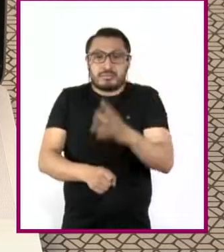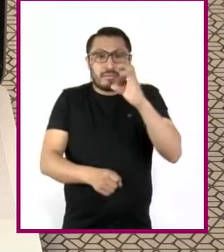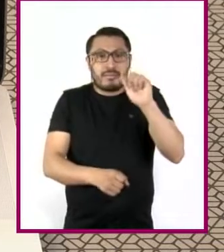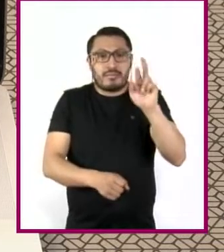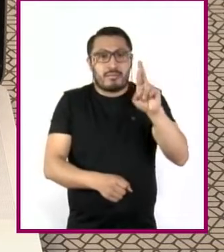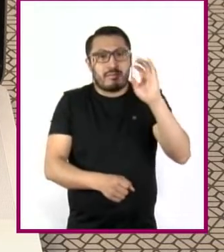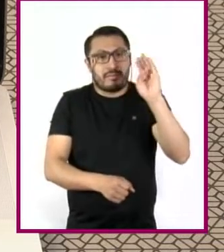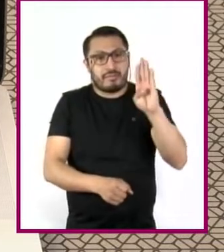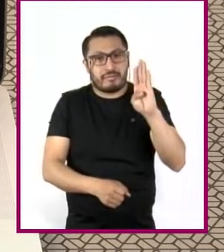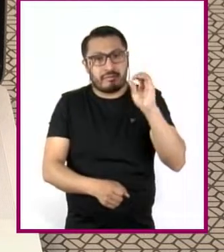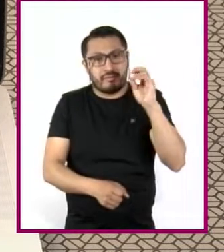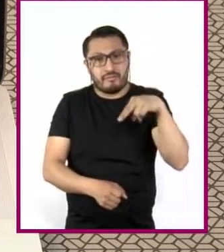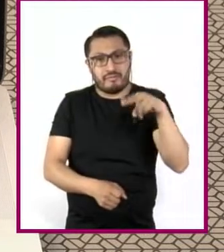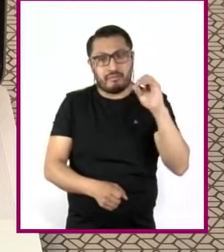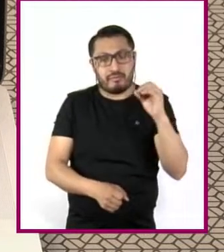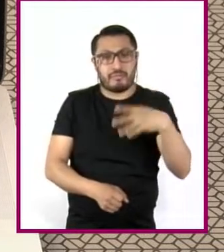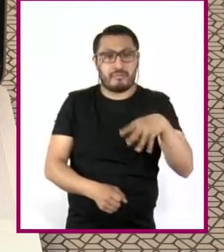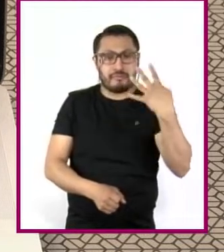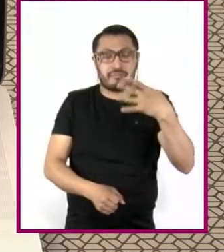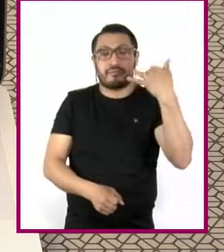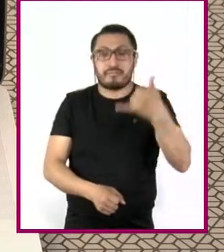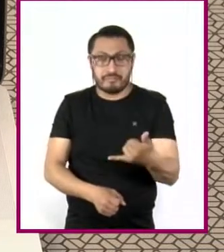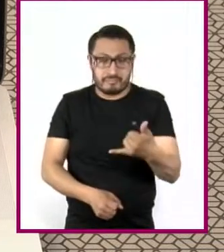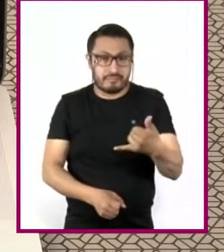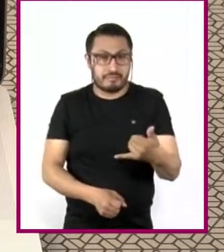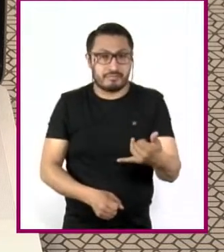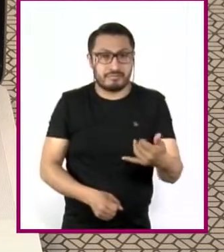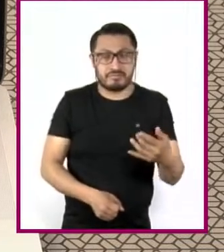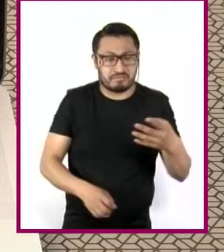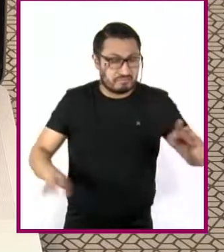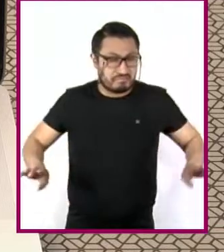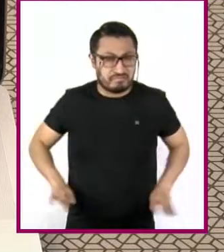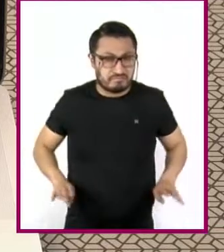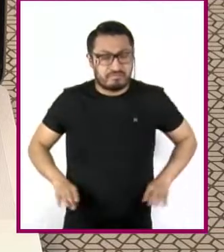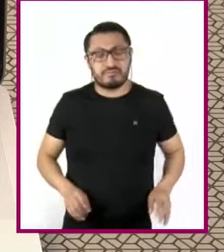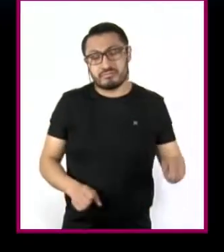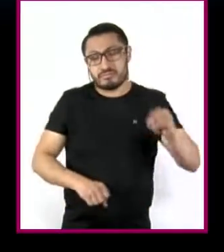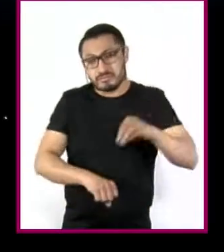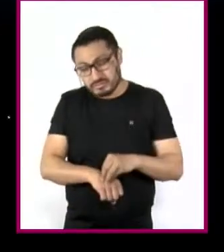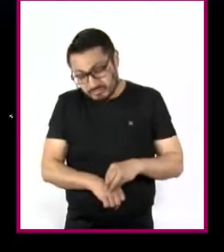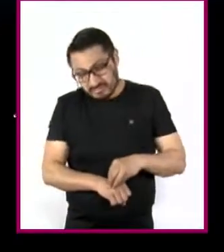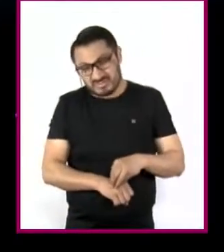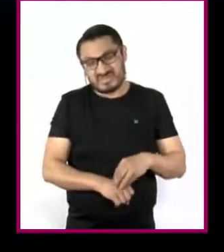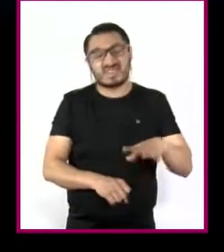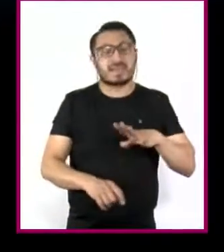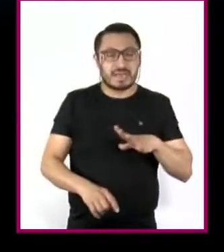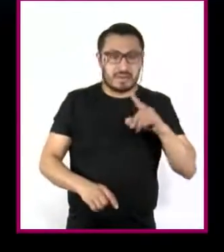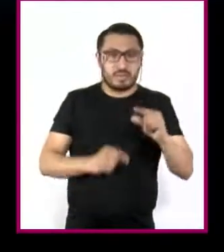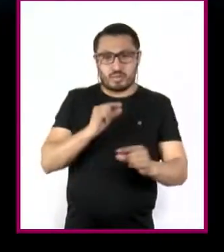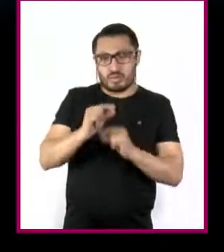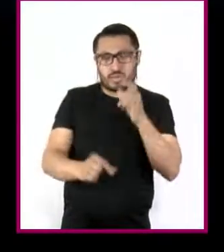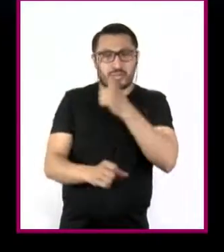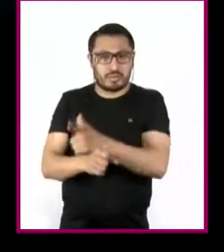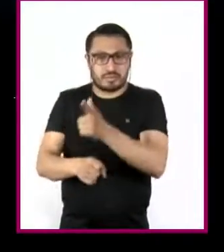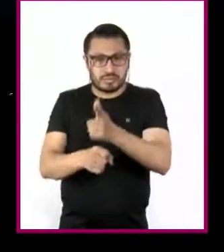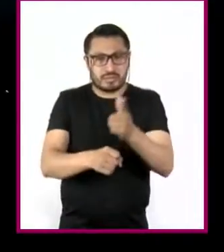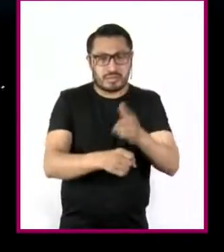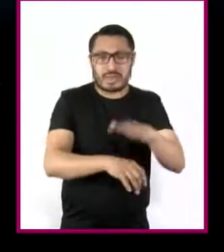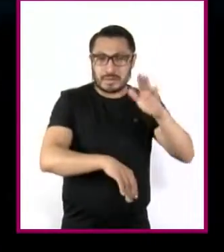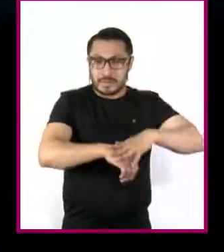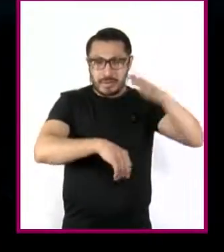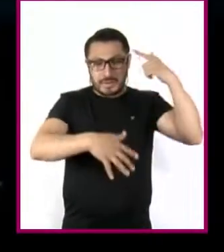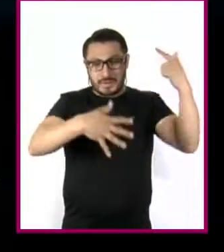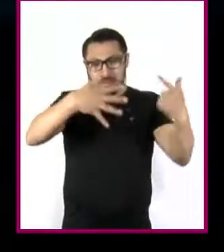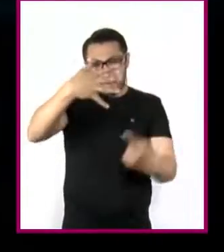14 y las potenciales propiedades y aplicaciones que este tendría, pues ya se fueron descubriendo los demás. En la